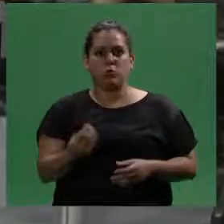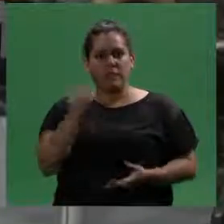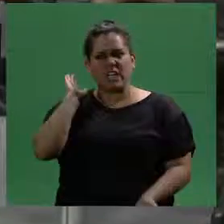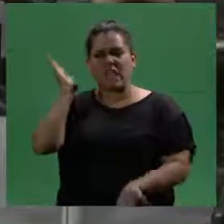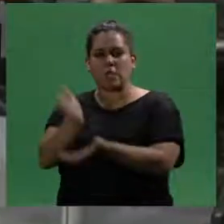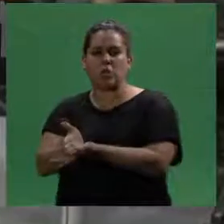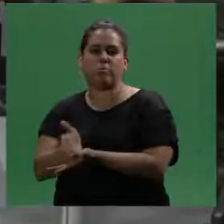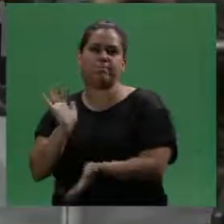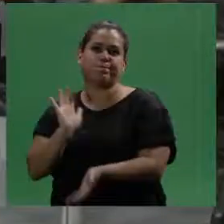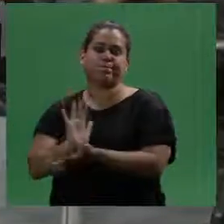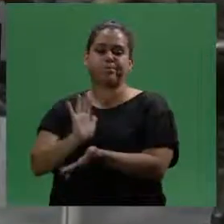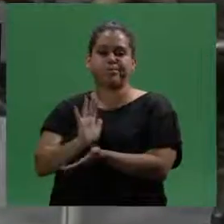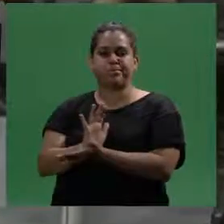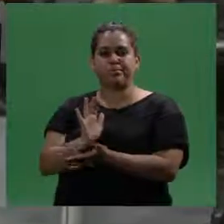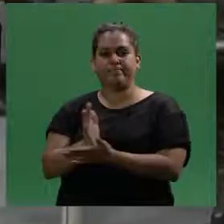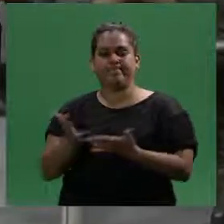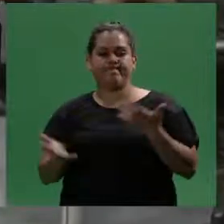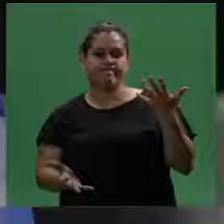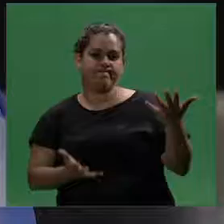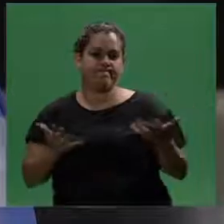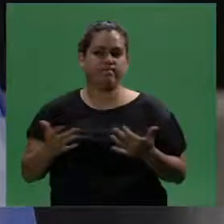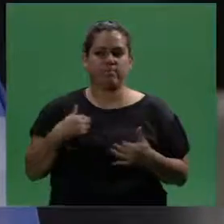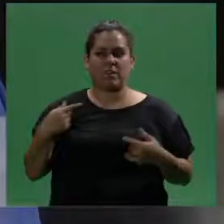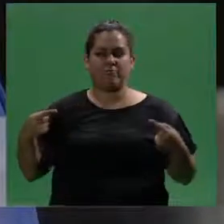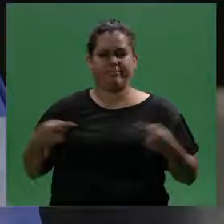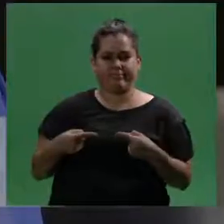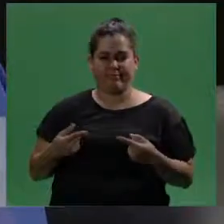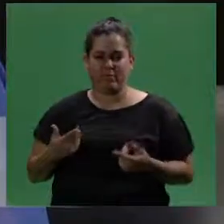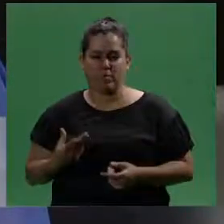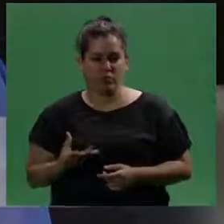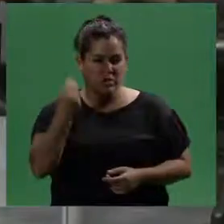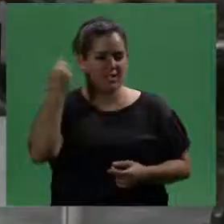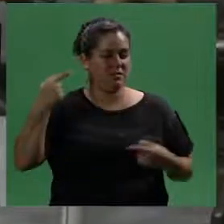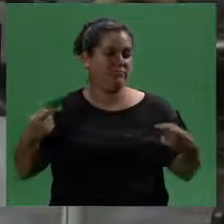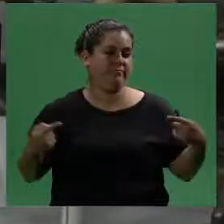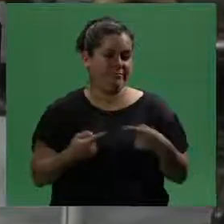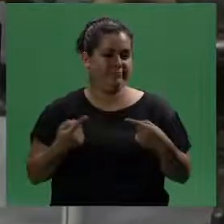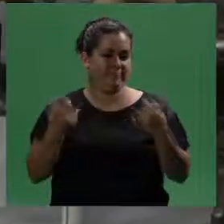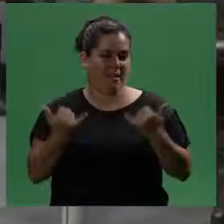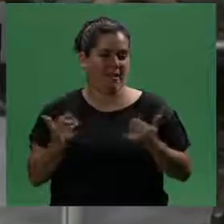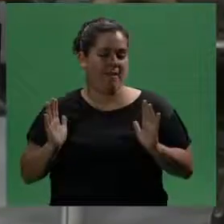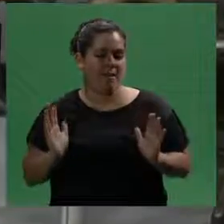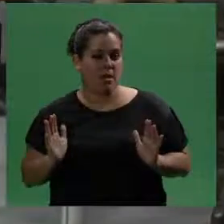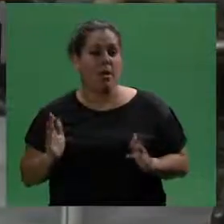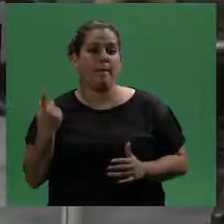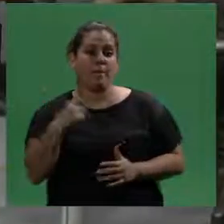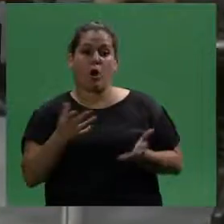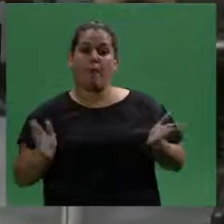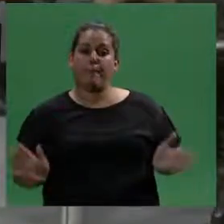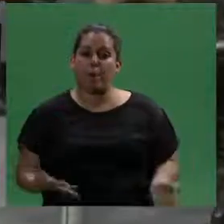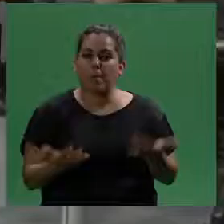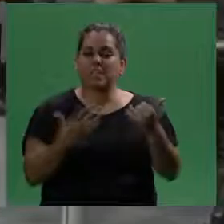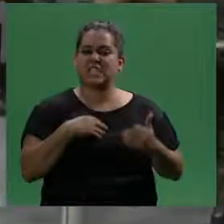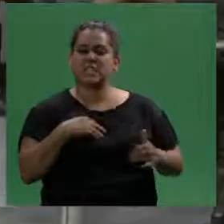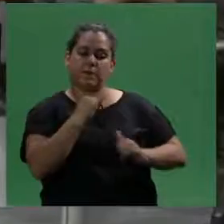las sanciones hasta quedan un poco... Juegan Sí, a sí, veces sí, en sí, contra. sí, juegan en contra, Juegan en creo contra. que juegan en contra. Pero Quizás-